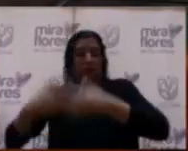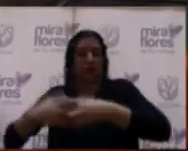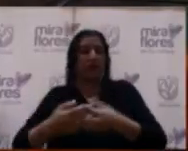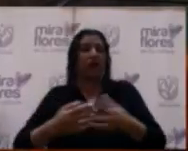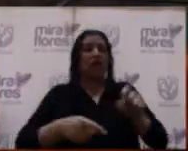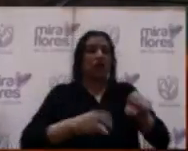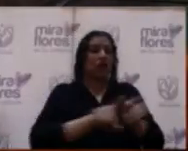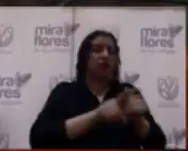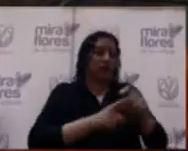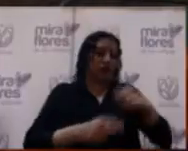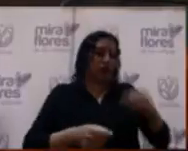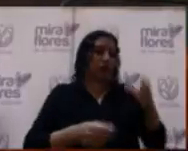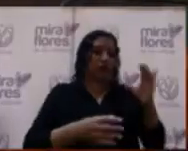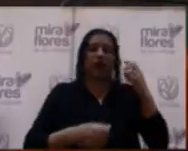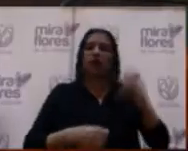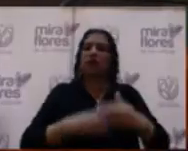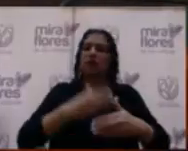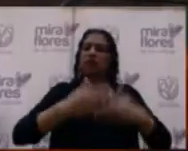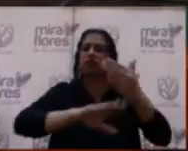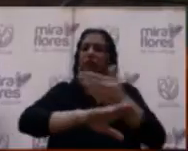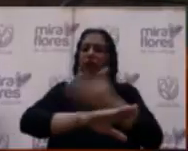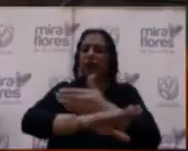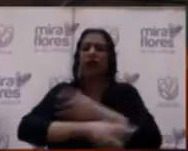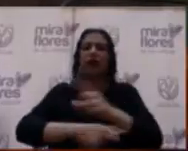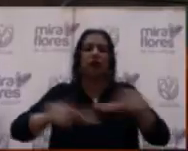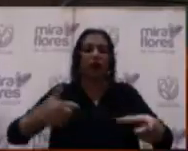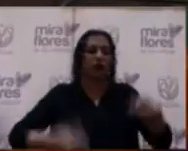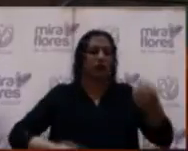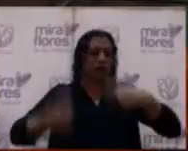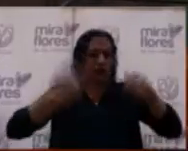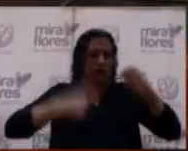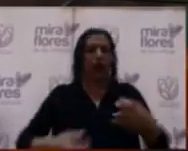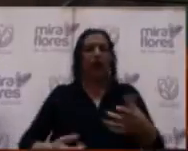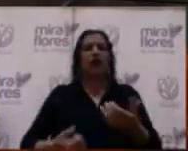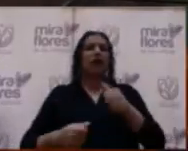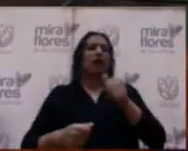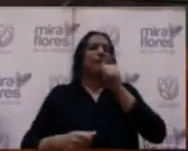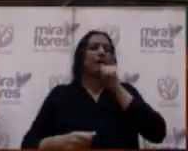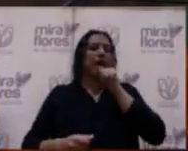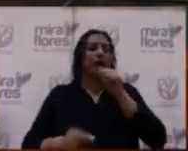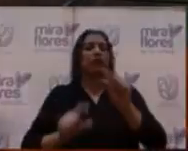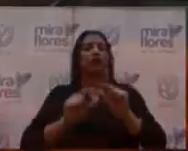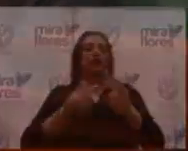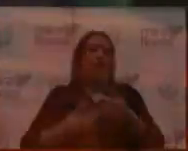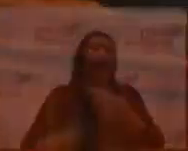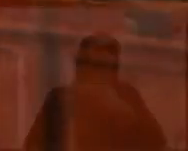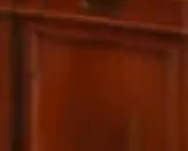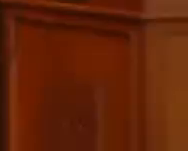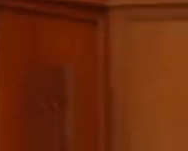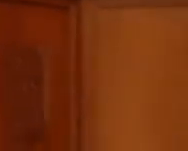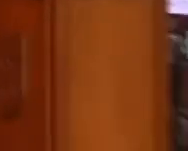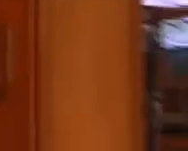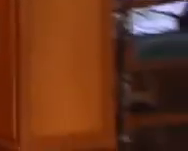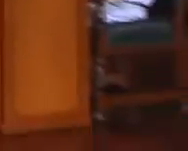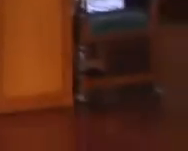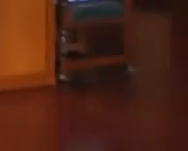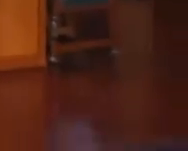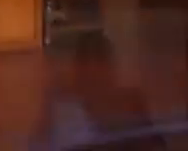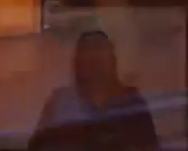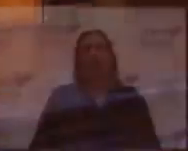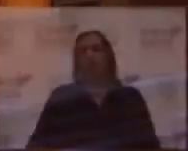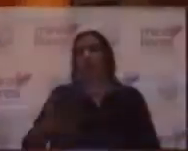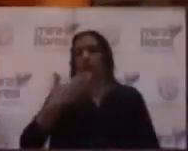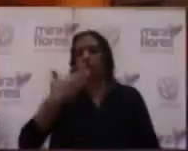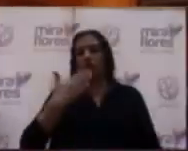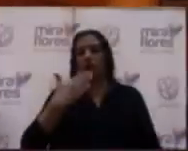en el distrito en los establecimientos comerciales, públicos y privados, pues, ¿no? Gracias, señor alcalde. Solamente será esa aclaración. Muy bien,